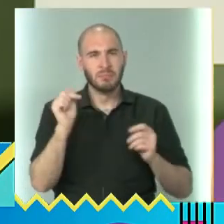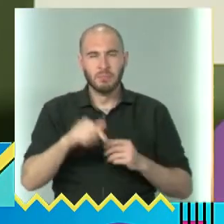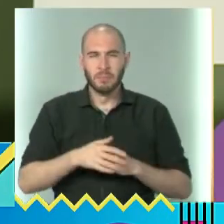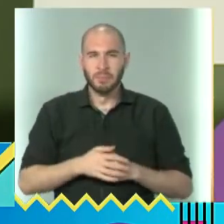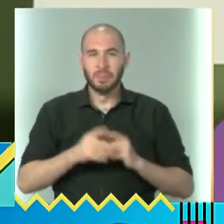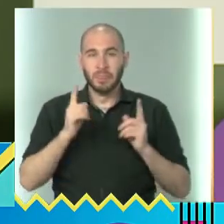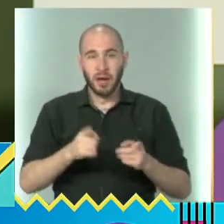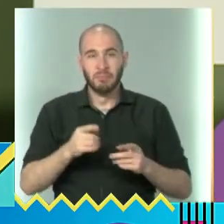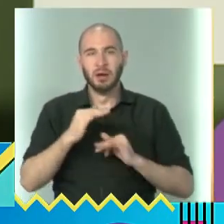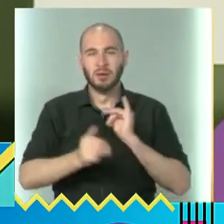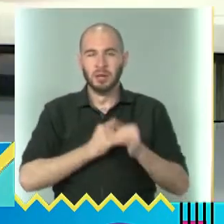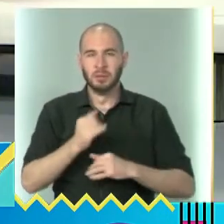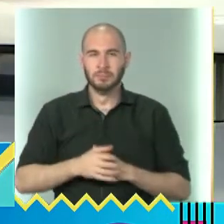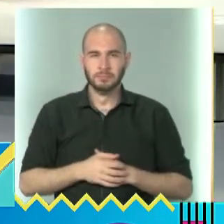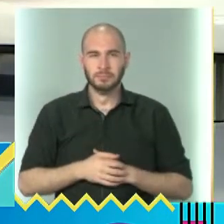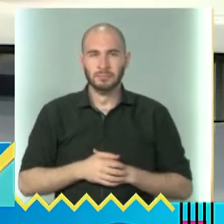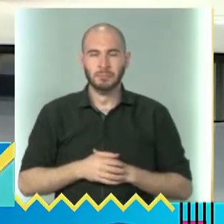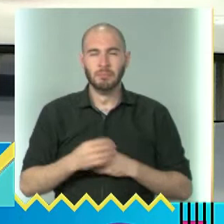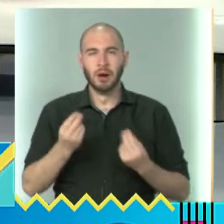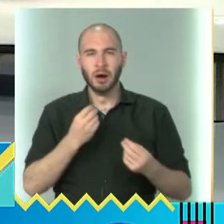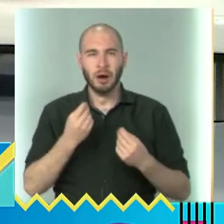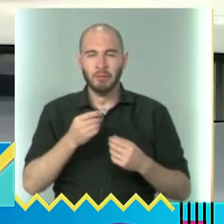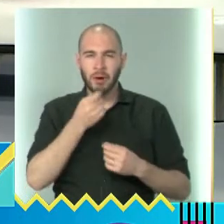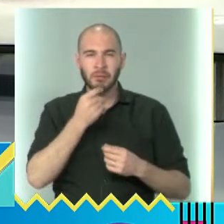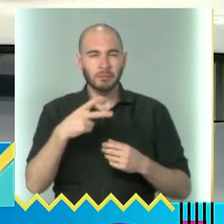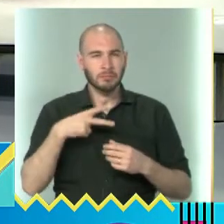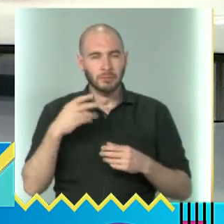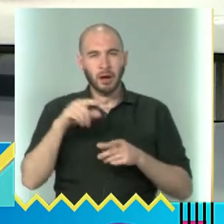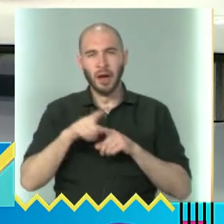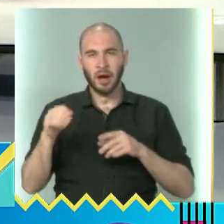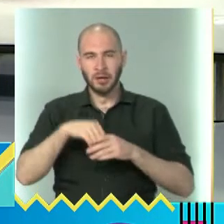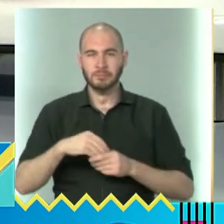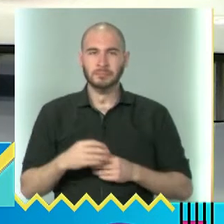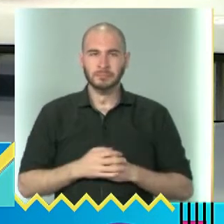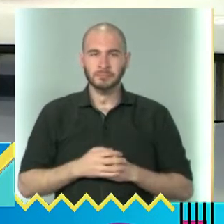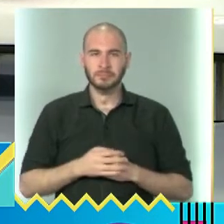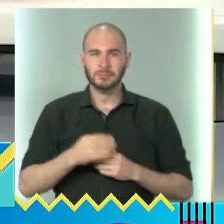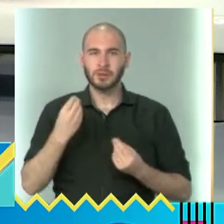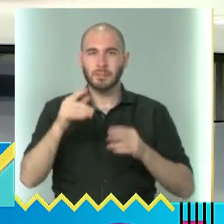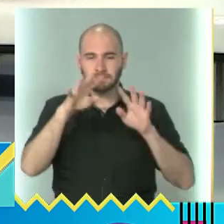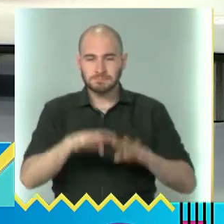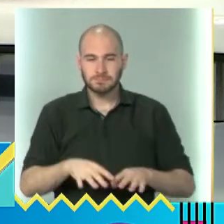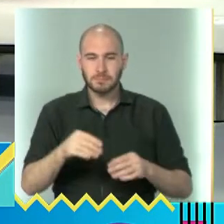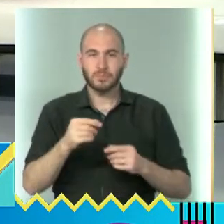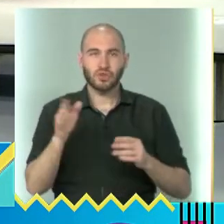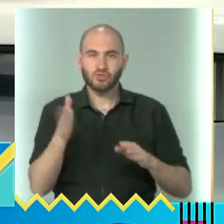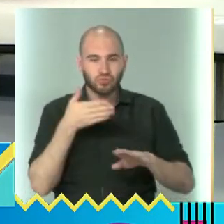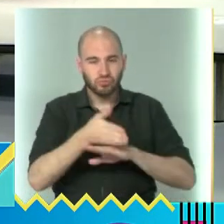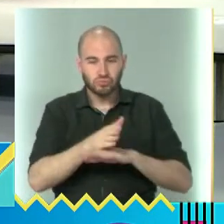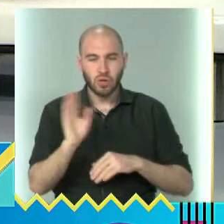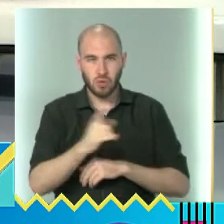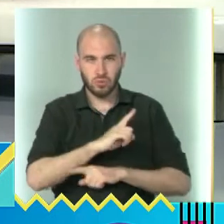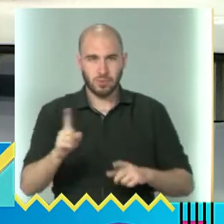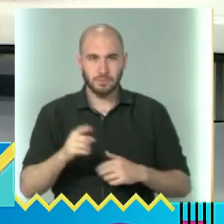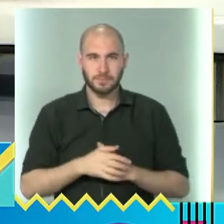Claro. De hecho, se habla de, no sé cómo sería, pero detrás de escena del internet, ¿no es cierto? De esas plataformas a las que no todos llegan tampoco,